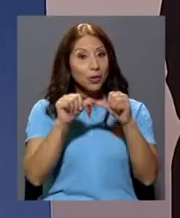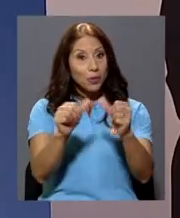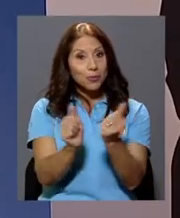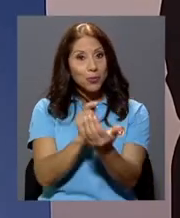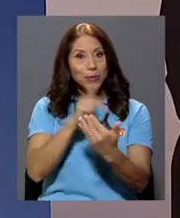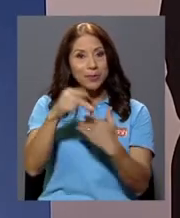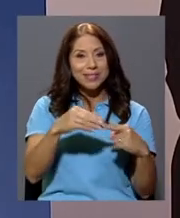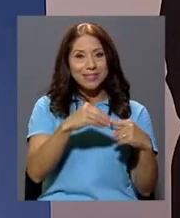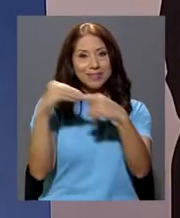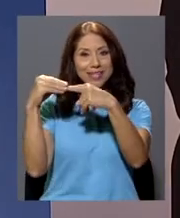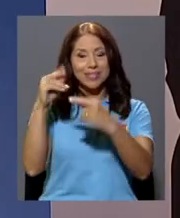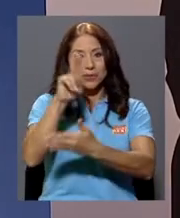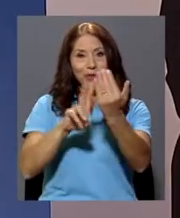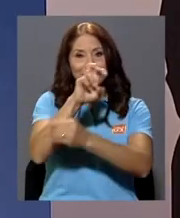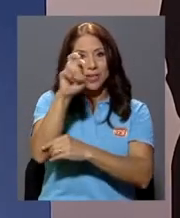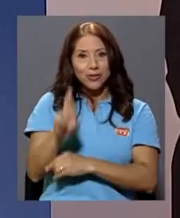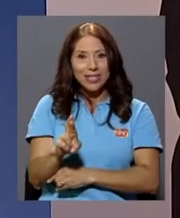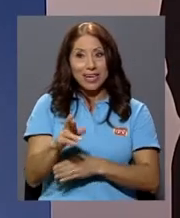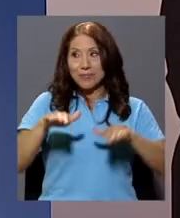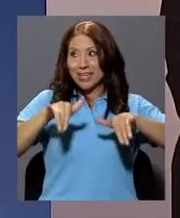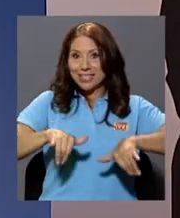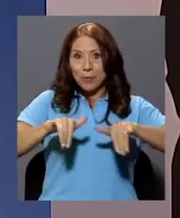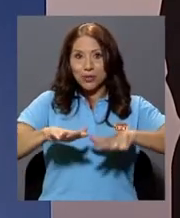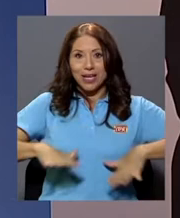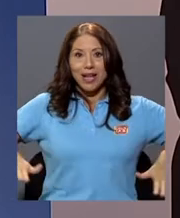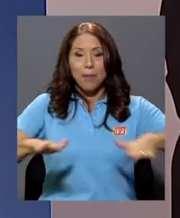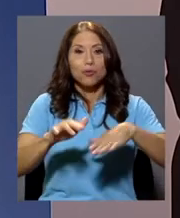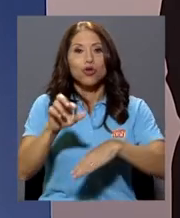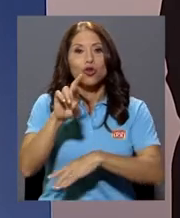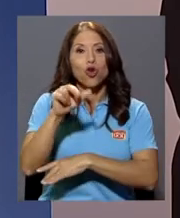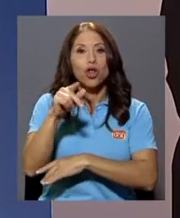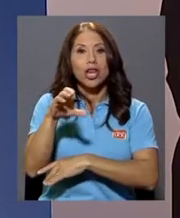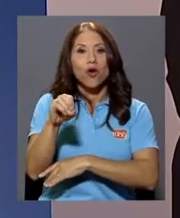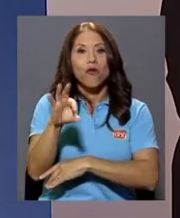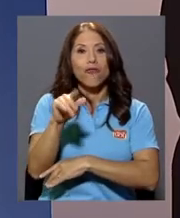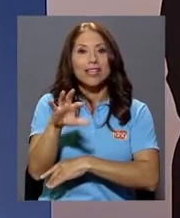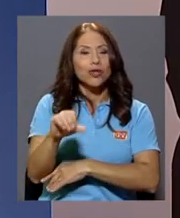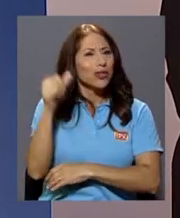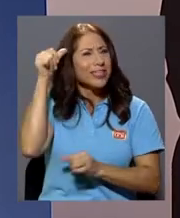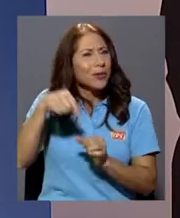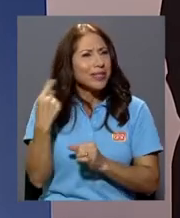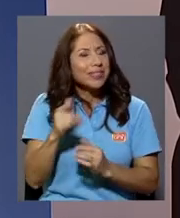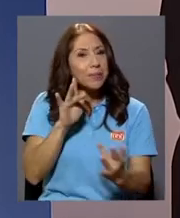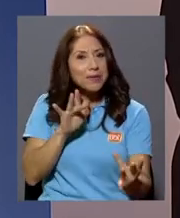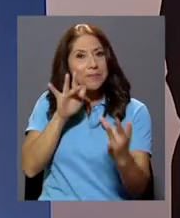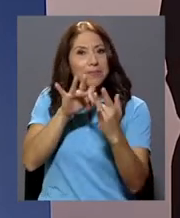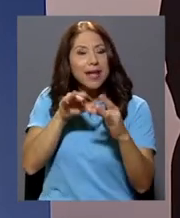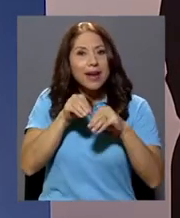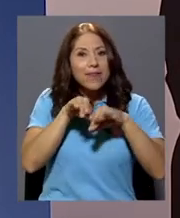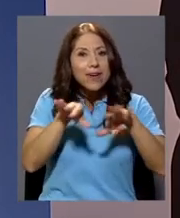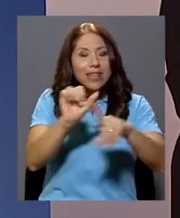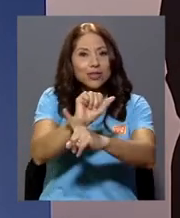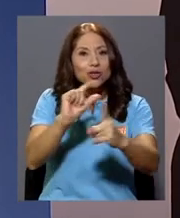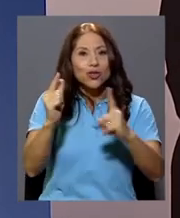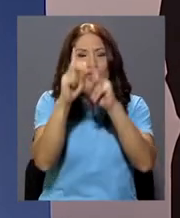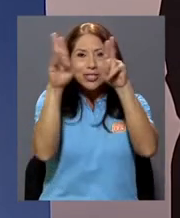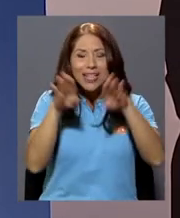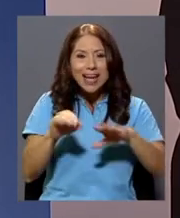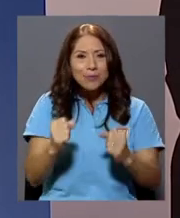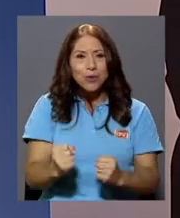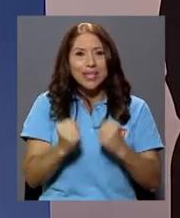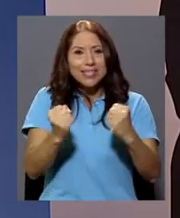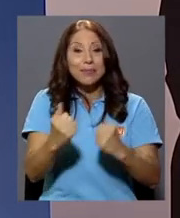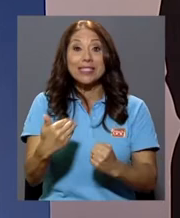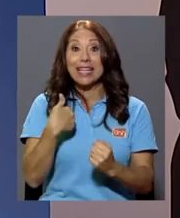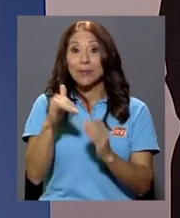Regresamos a Especiales Universidad de Costa Rica. Estamos en el campus Rodrigo Facio. Recuerde siempre seguirnos en nuestras redes sociales potentísimas.